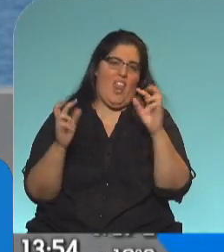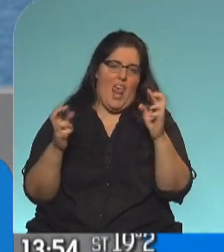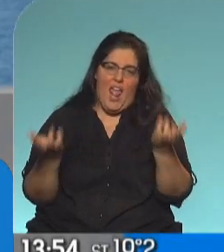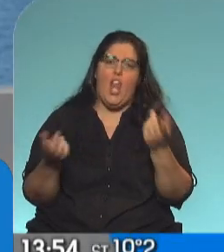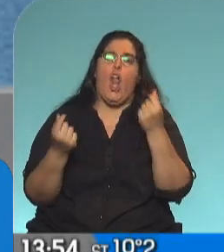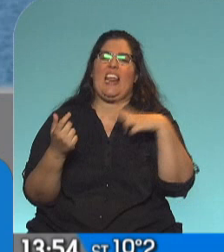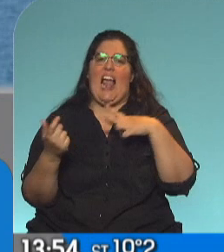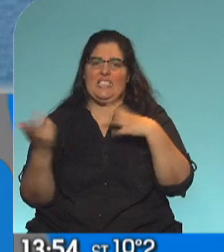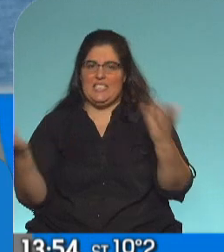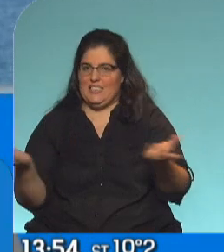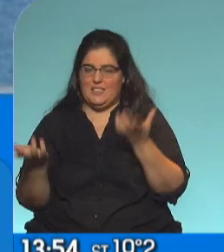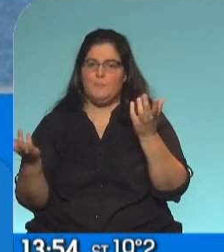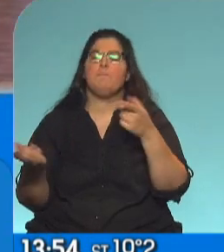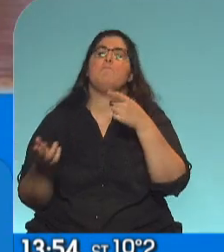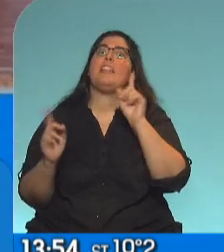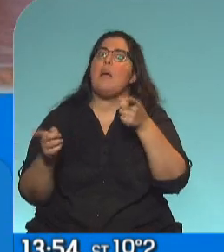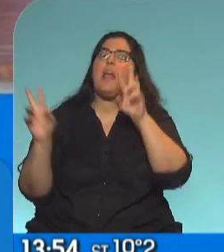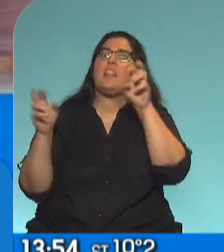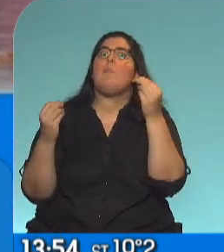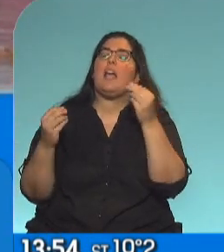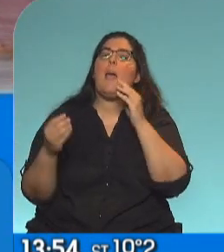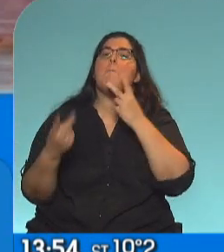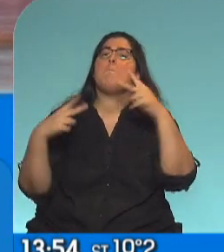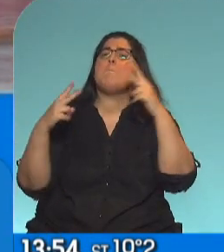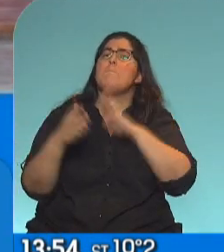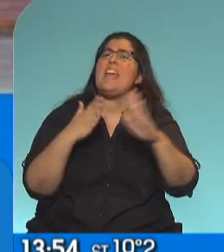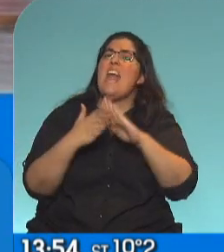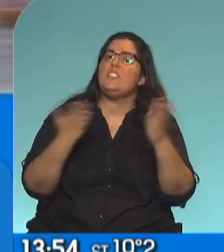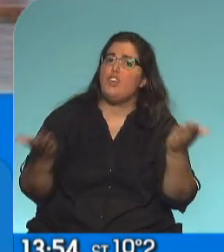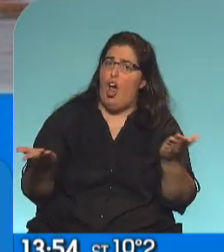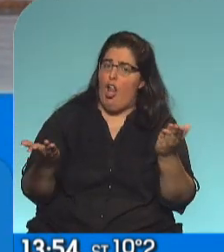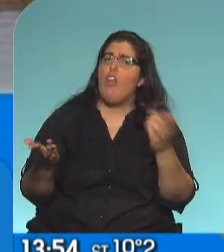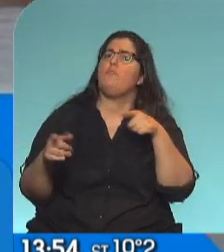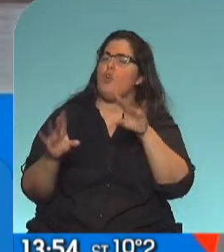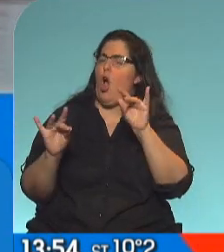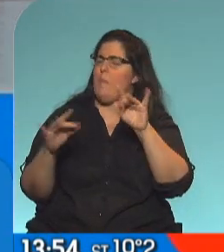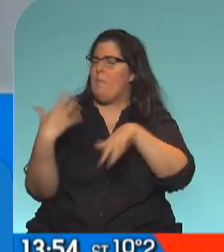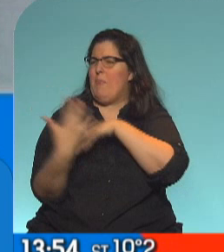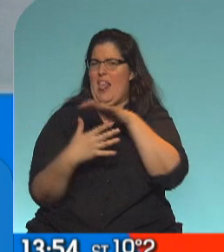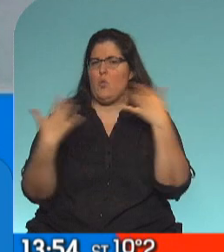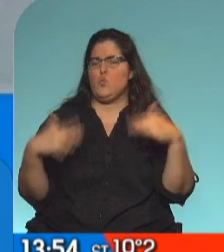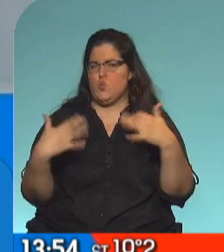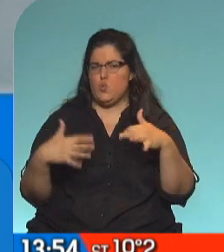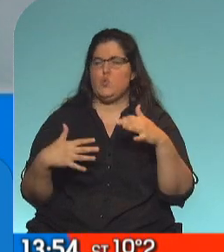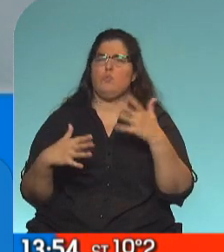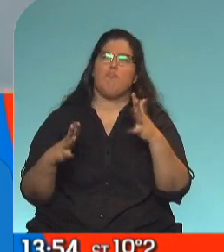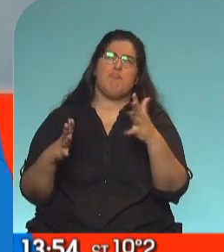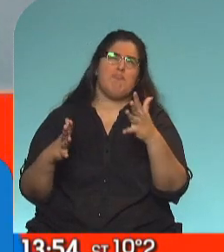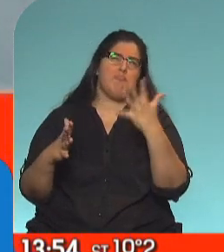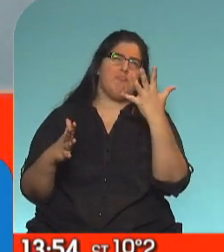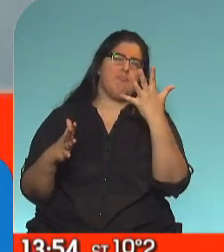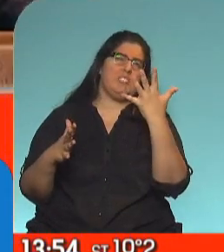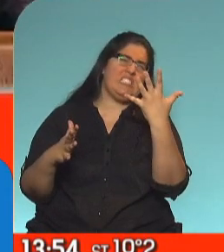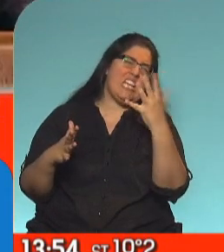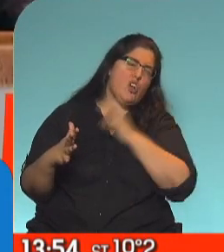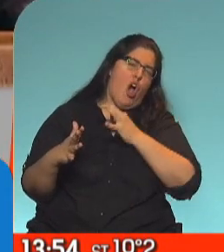Pero también hay que sumarle la cuestión migratoria. Esto Así también es, que así ha es. complejizado y mucho en los últimos, sobre todo diría yo,